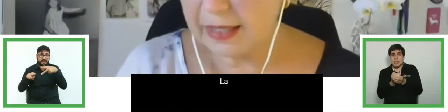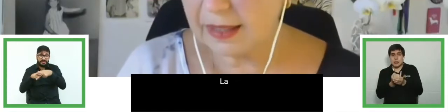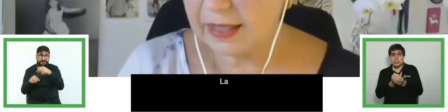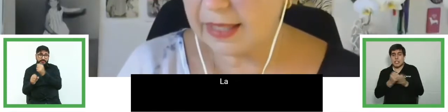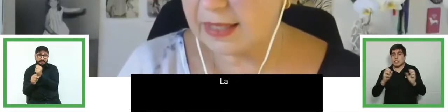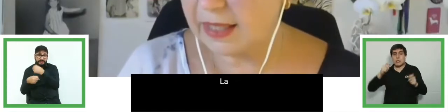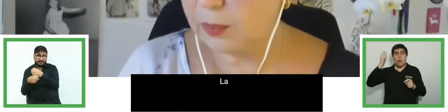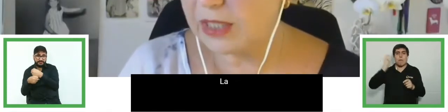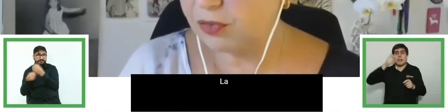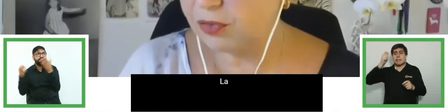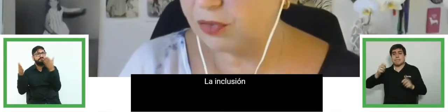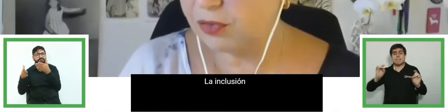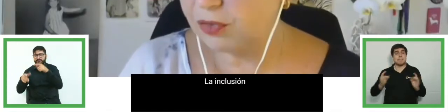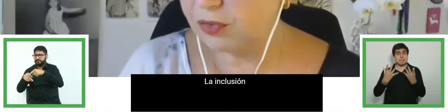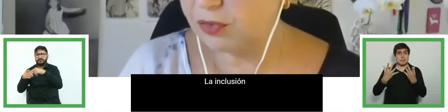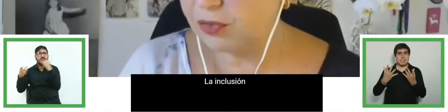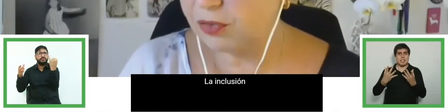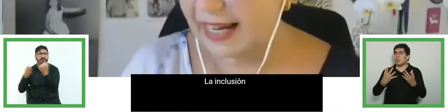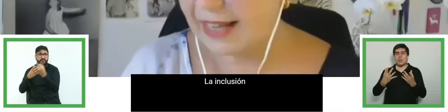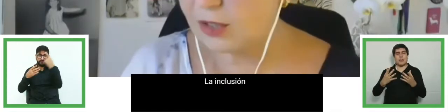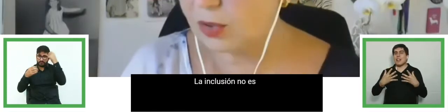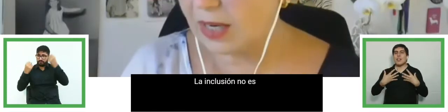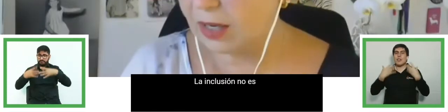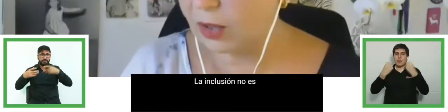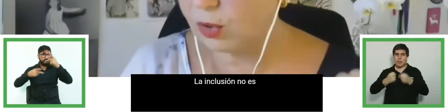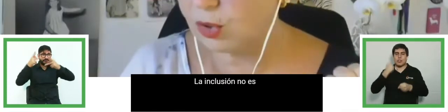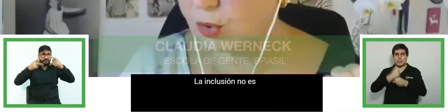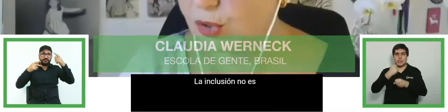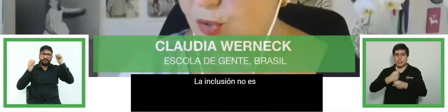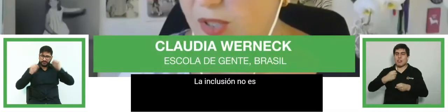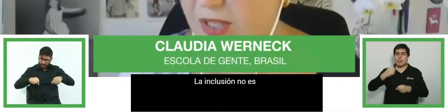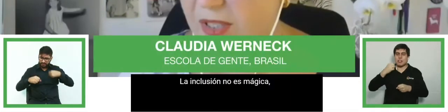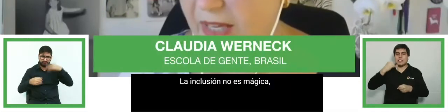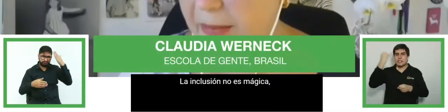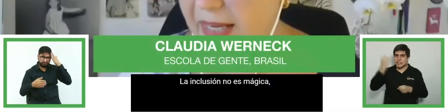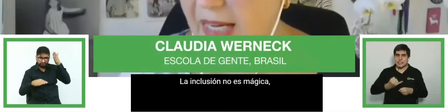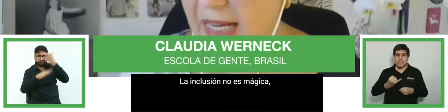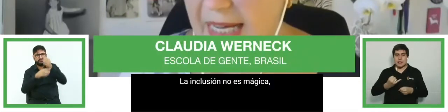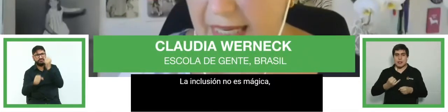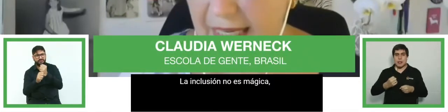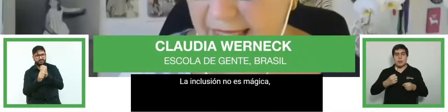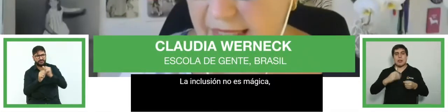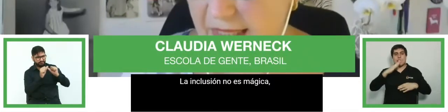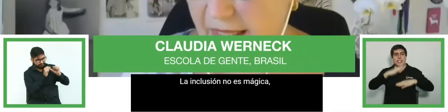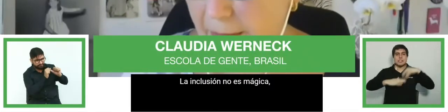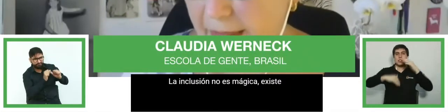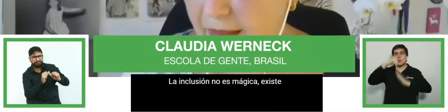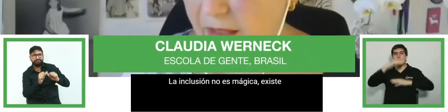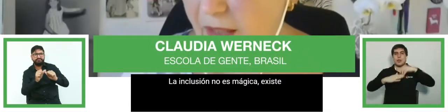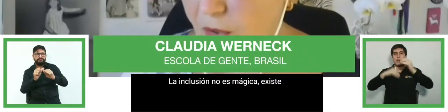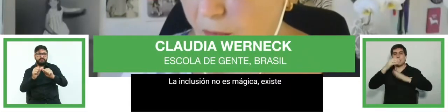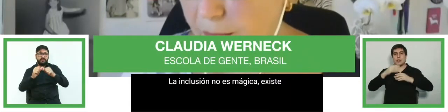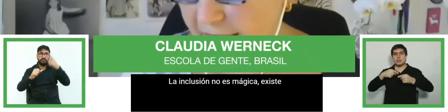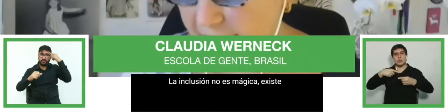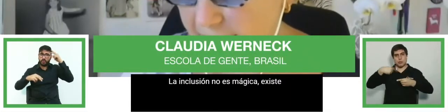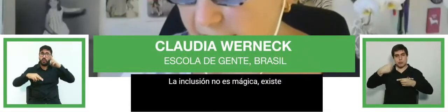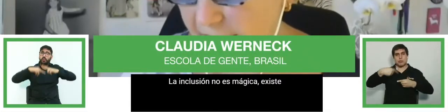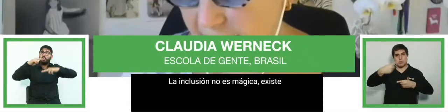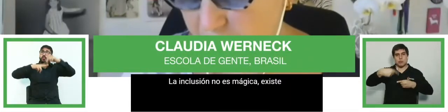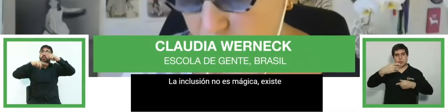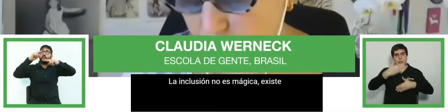esfuerzo cotidiano de trabajo consciente porque es una construcción sistémica que necesariamente comienza en la